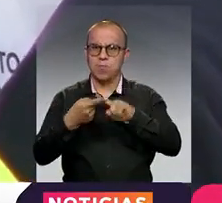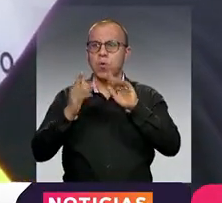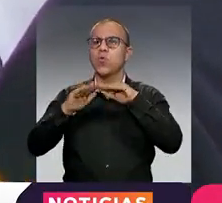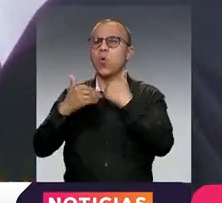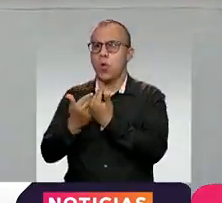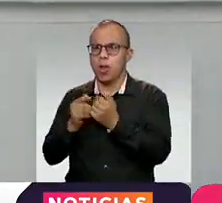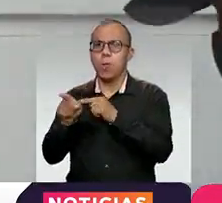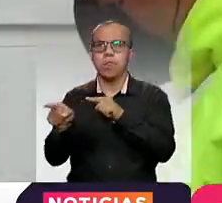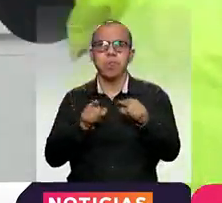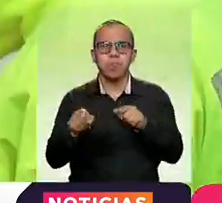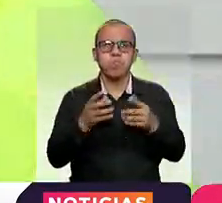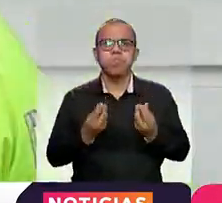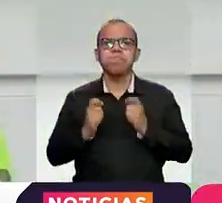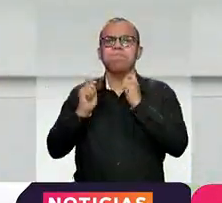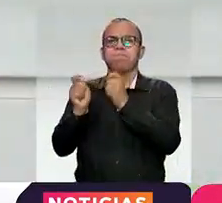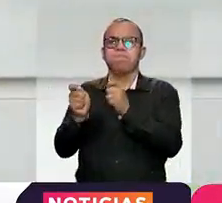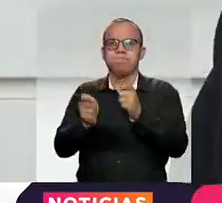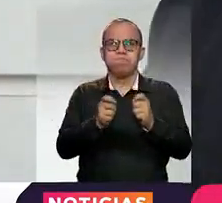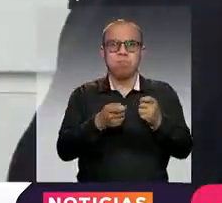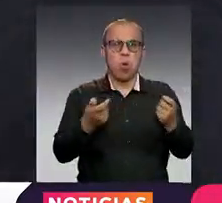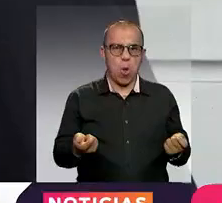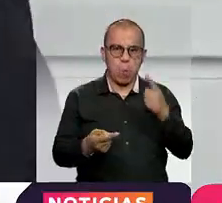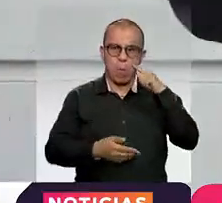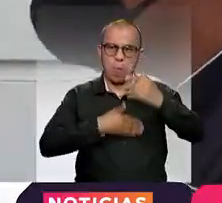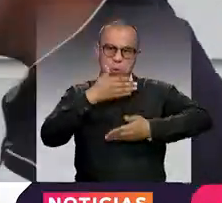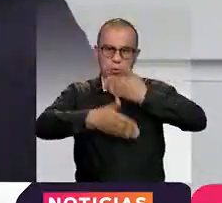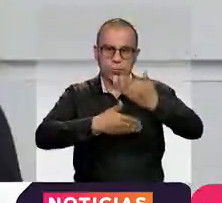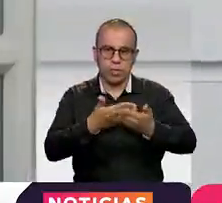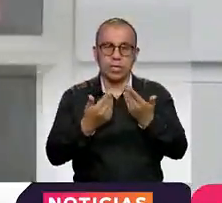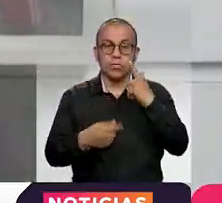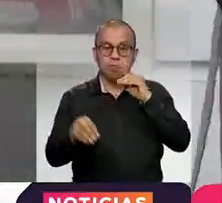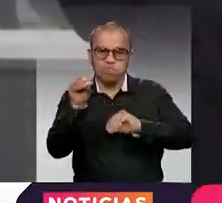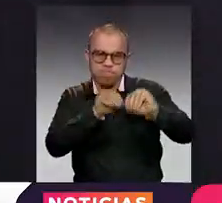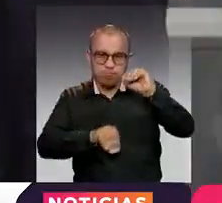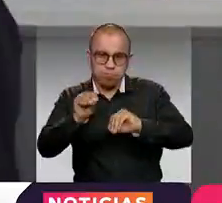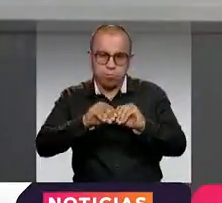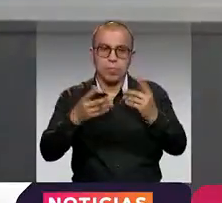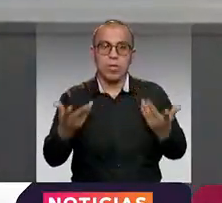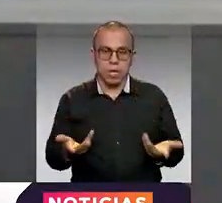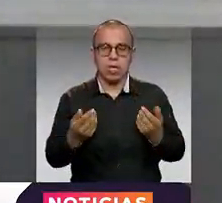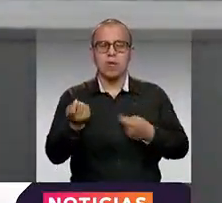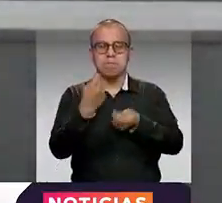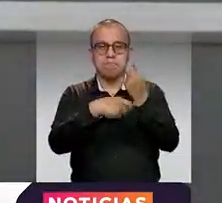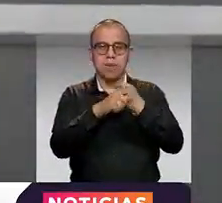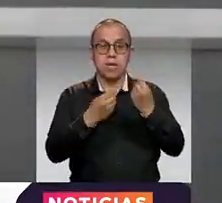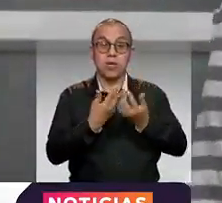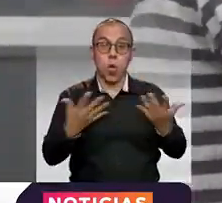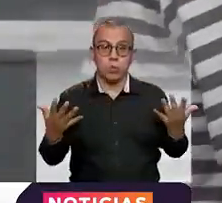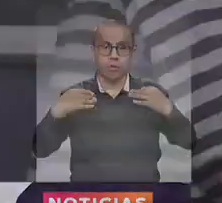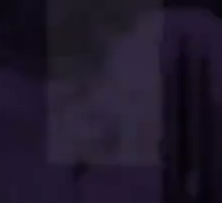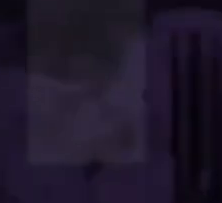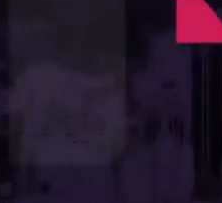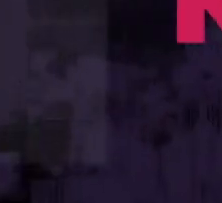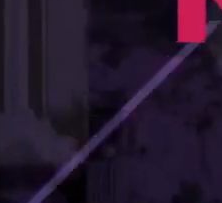se les atribuyeron los delitos de concierto para delinquir fabricación y porte de estupefacientes entre otros